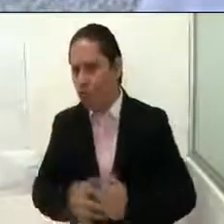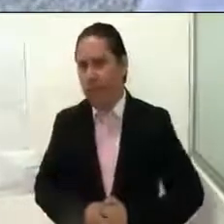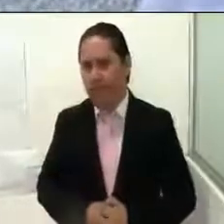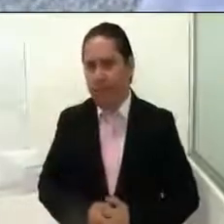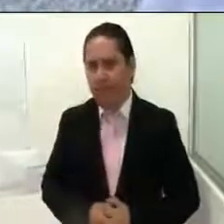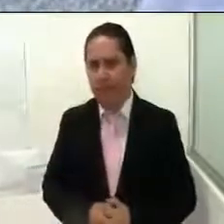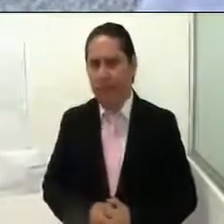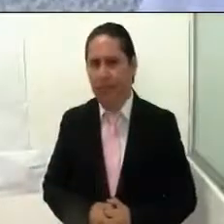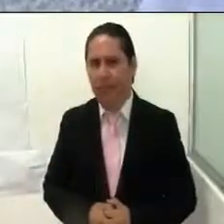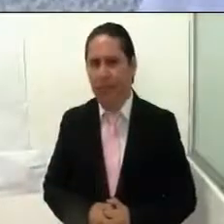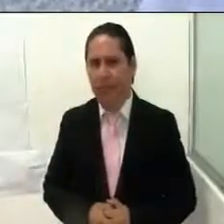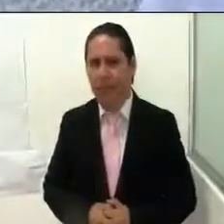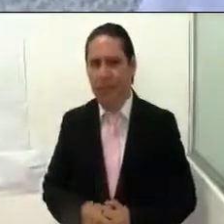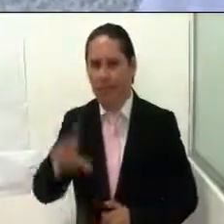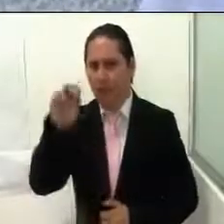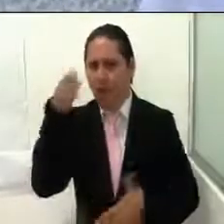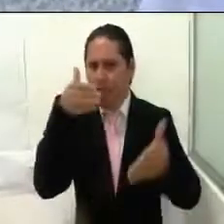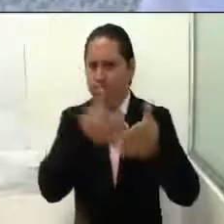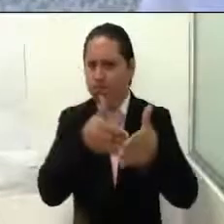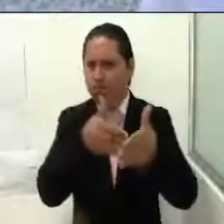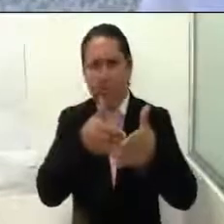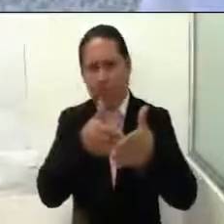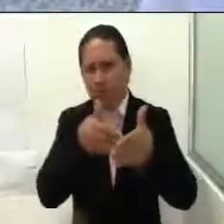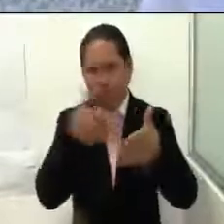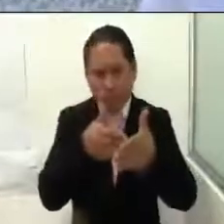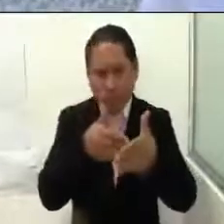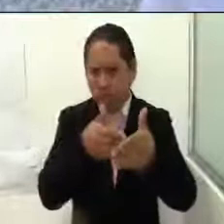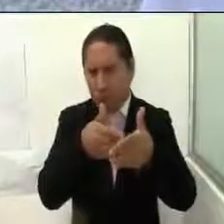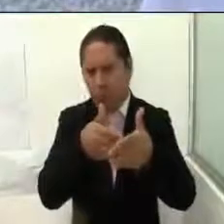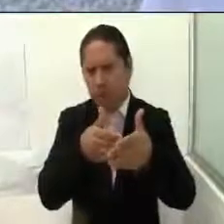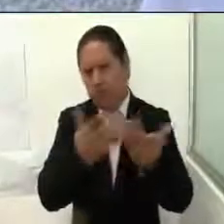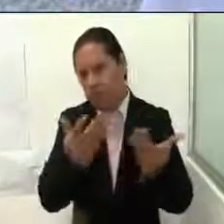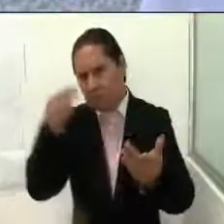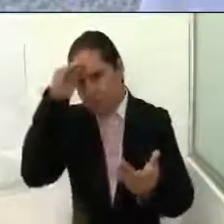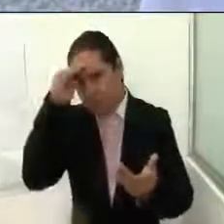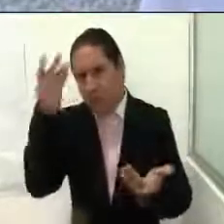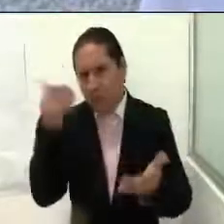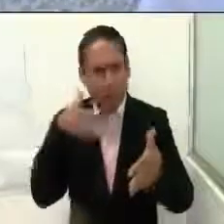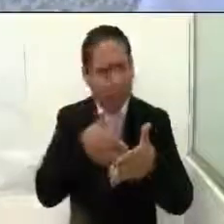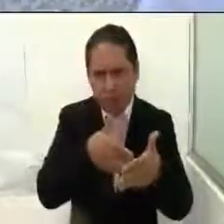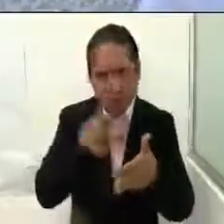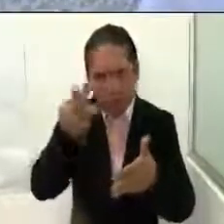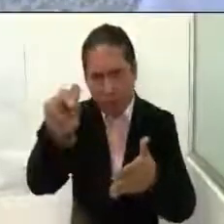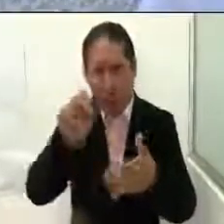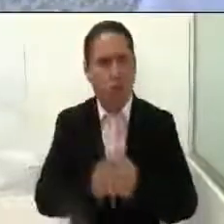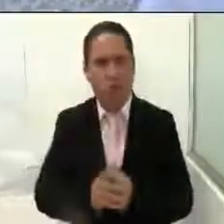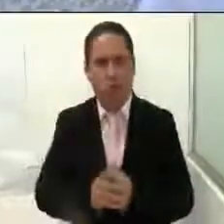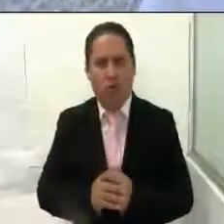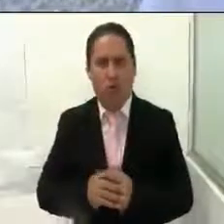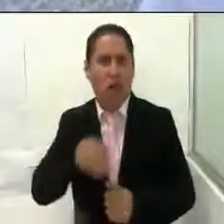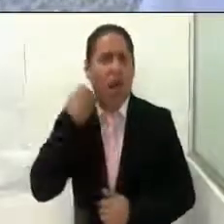no se ha limitado y pudiera pensarse lo que pueda pensarse no se ha limitado ningún abogado